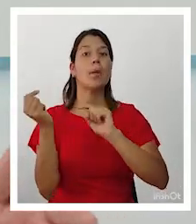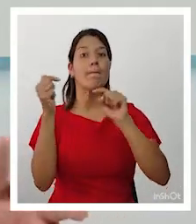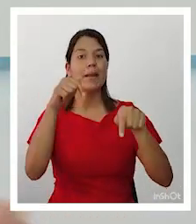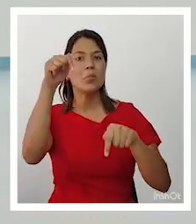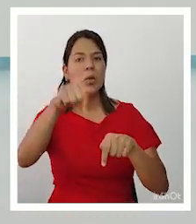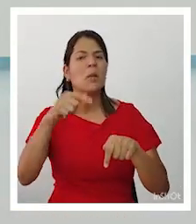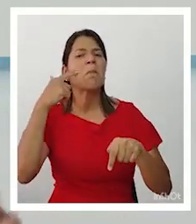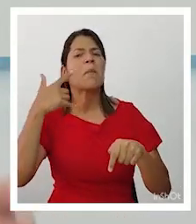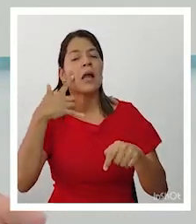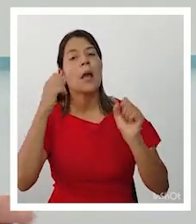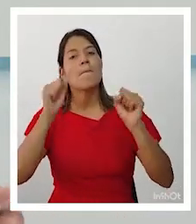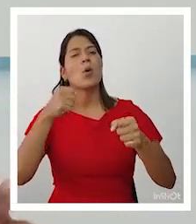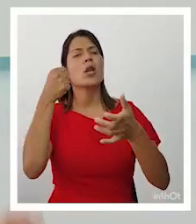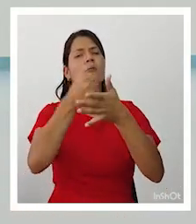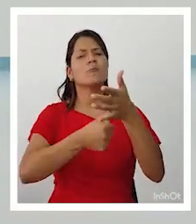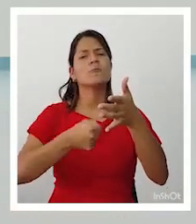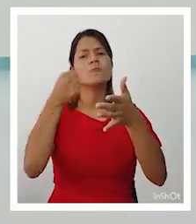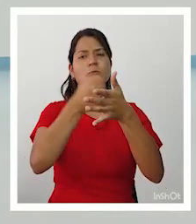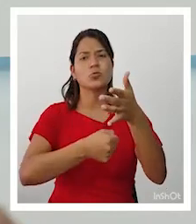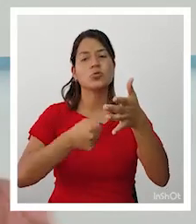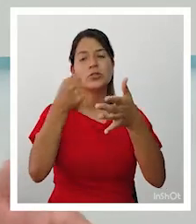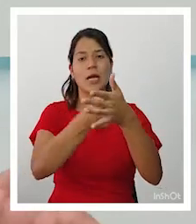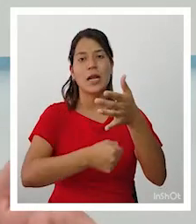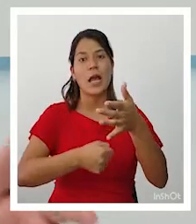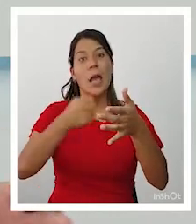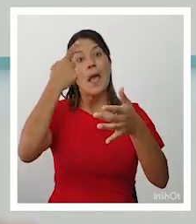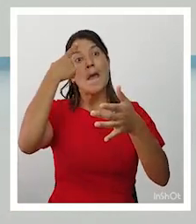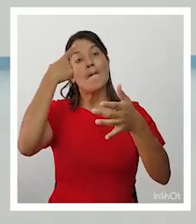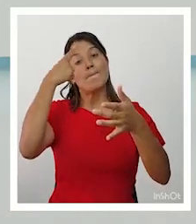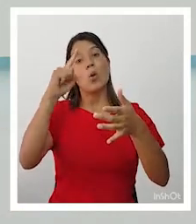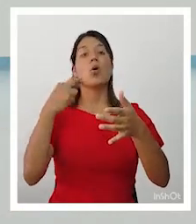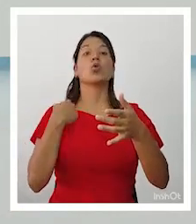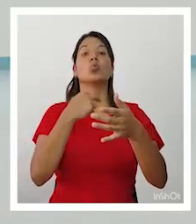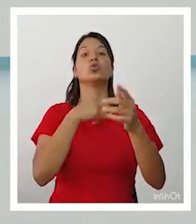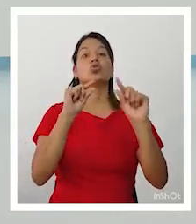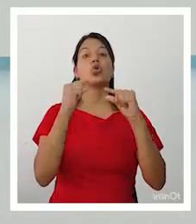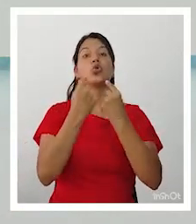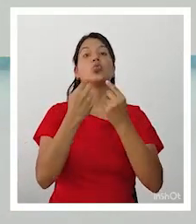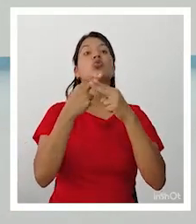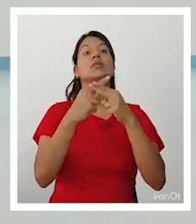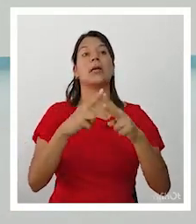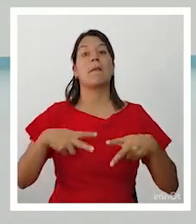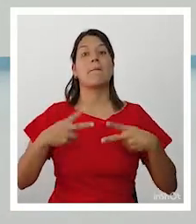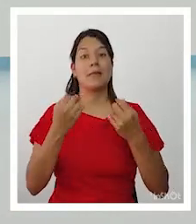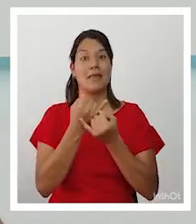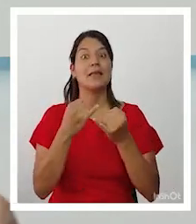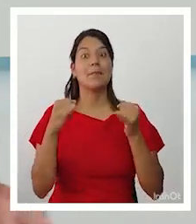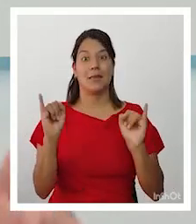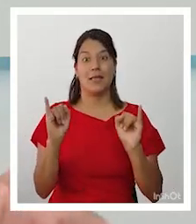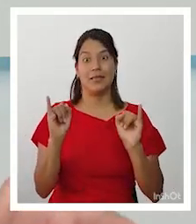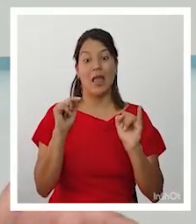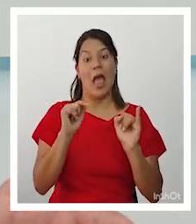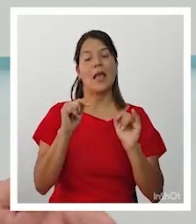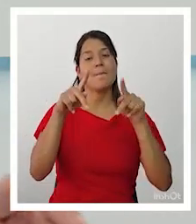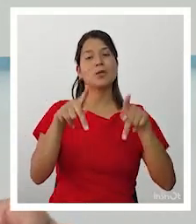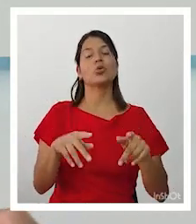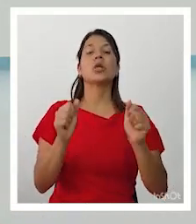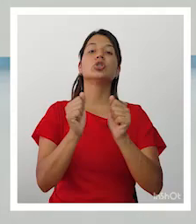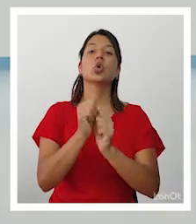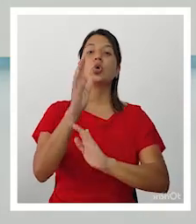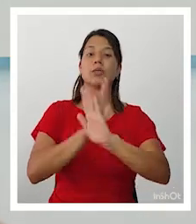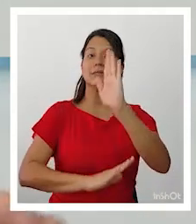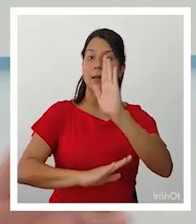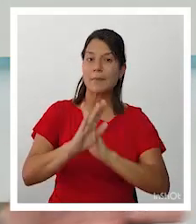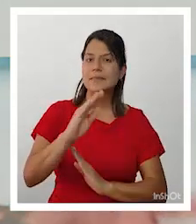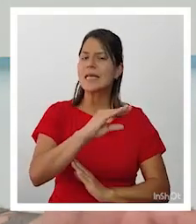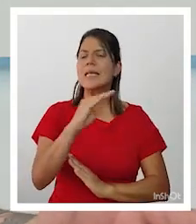luchar por el movimiento de vida independiente de la población con alguna situación de discapacidad, por el promover los accesos,